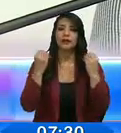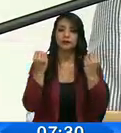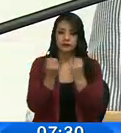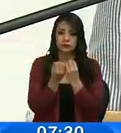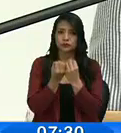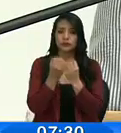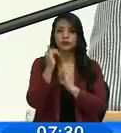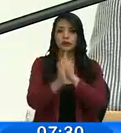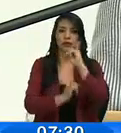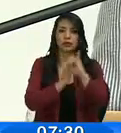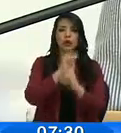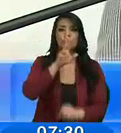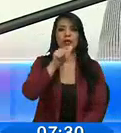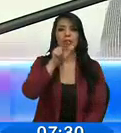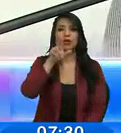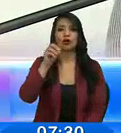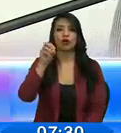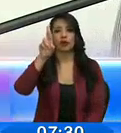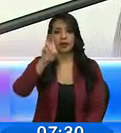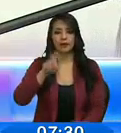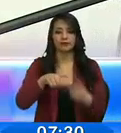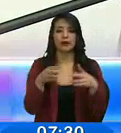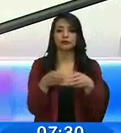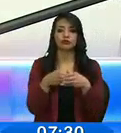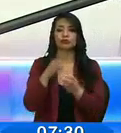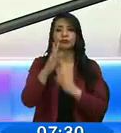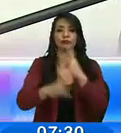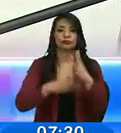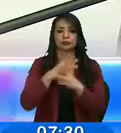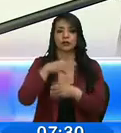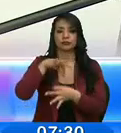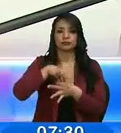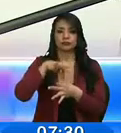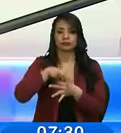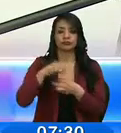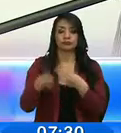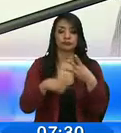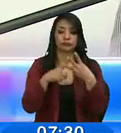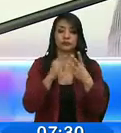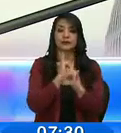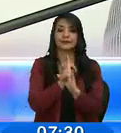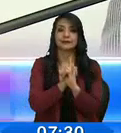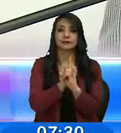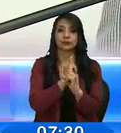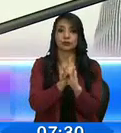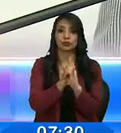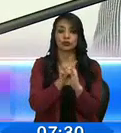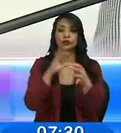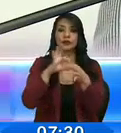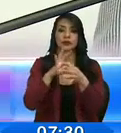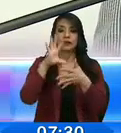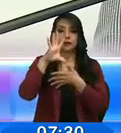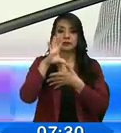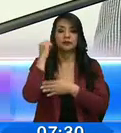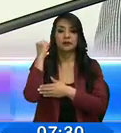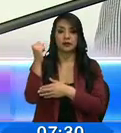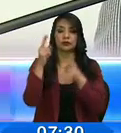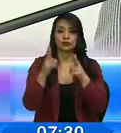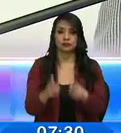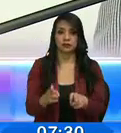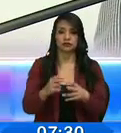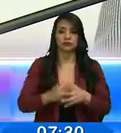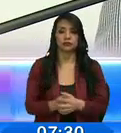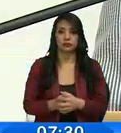como UNIORE, la Asociación Mundial de Organismos Electorales, AWEP, el Instituto Interamericano de Derechos Humanos,